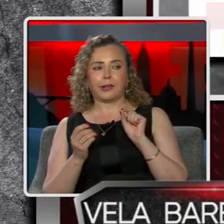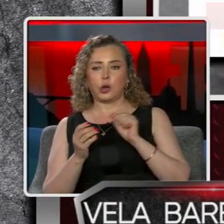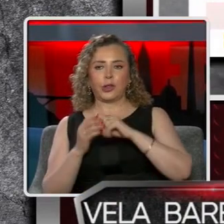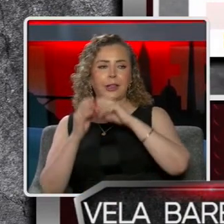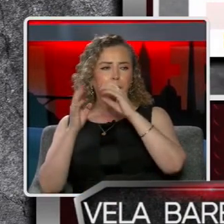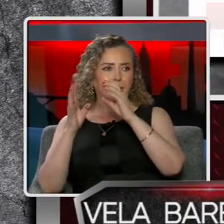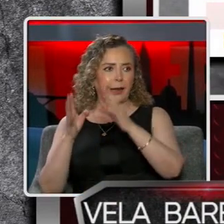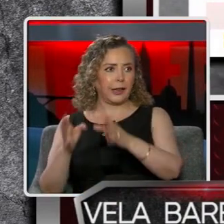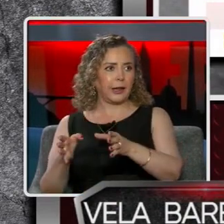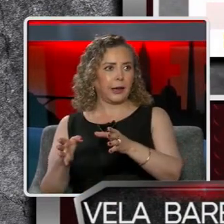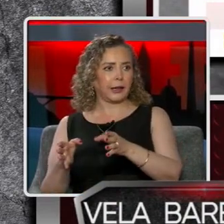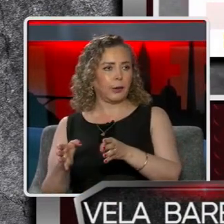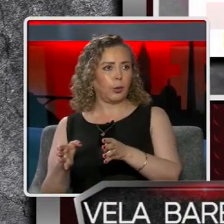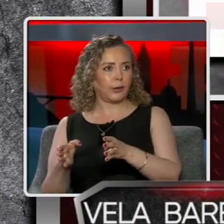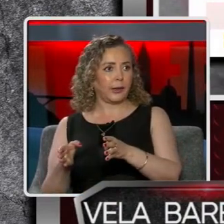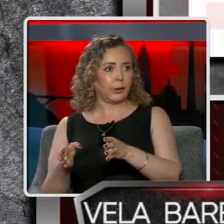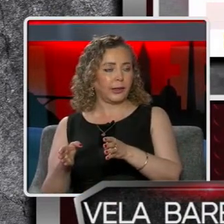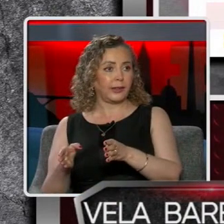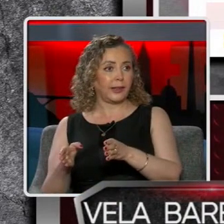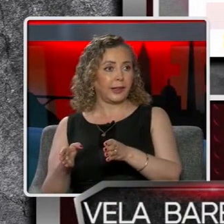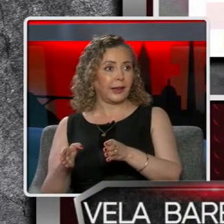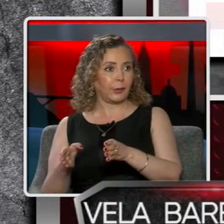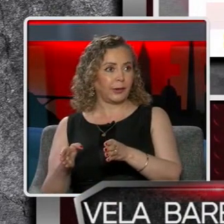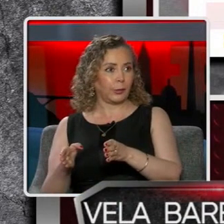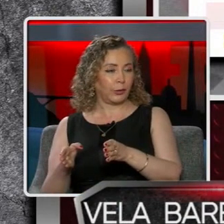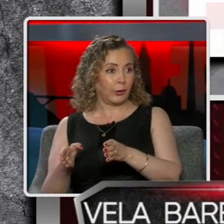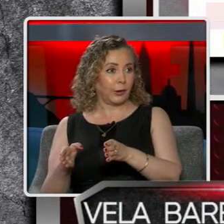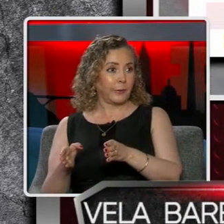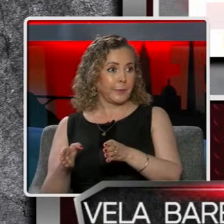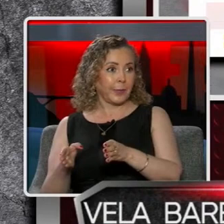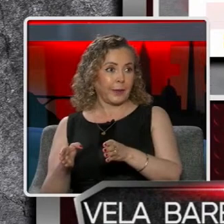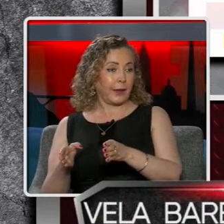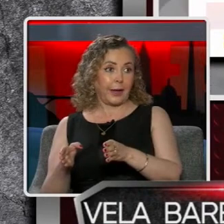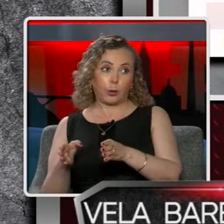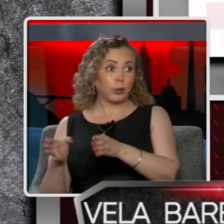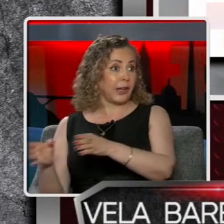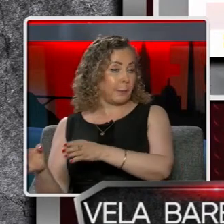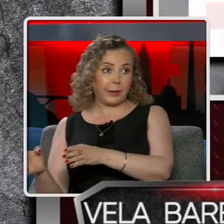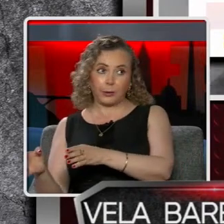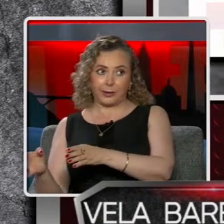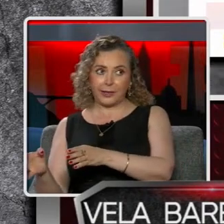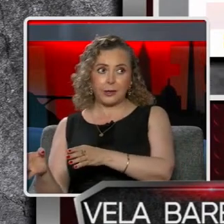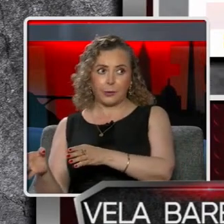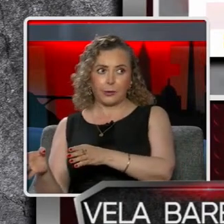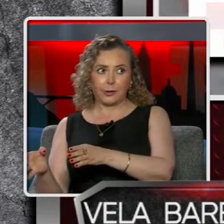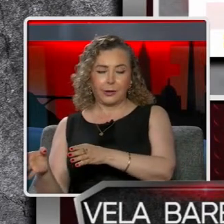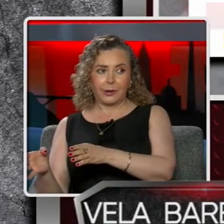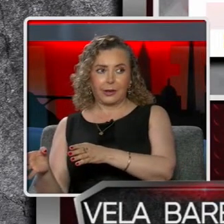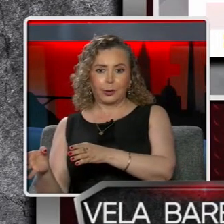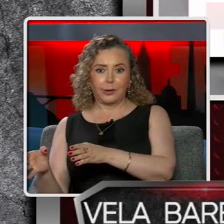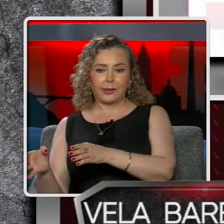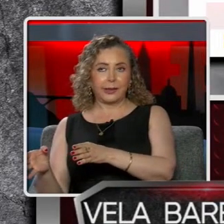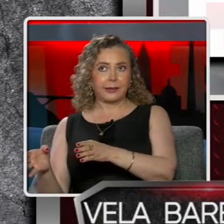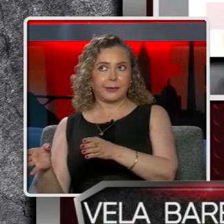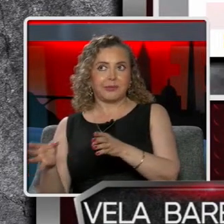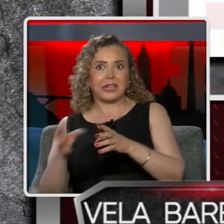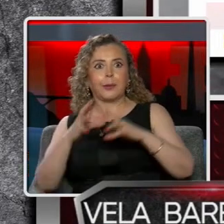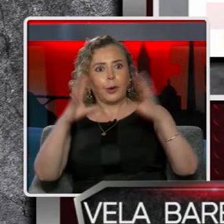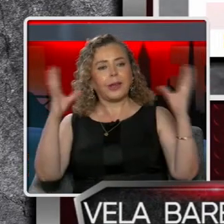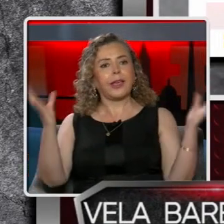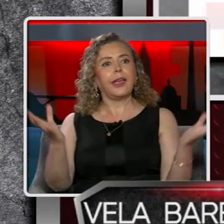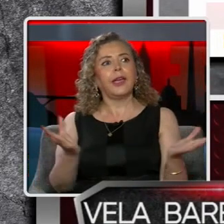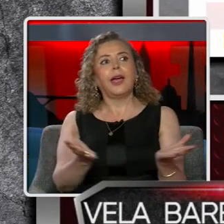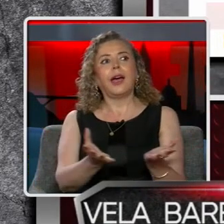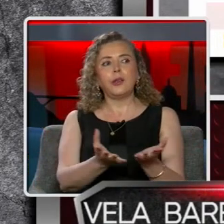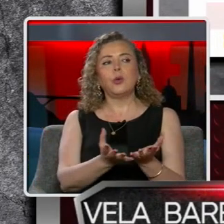interpretación diferente del artículo 117 de la Constitución acusa a Pedro Castillo Entonces